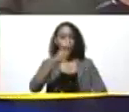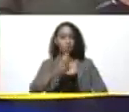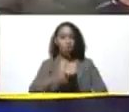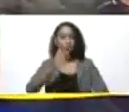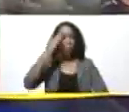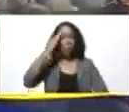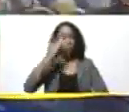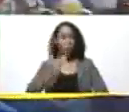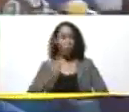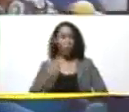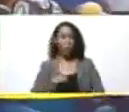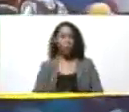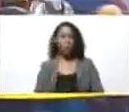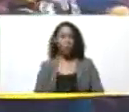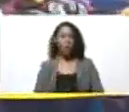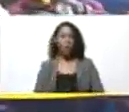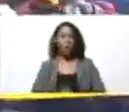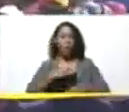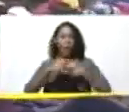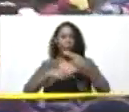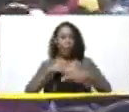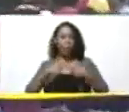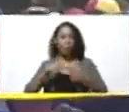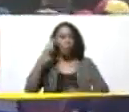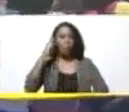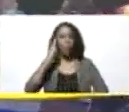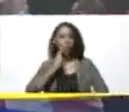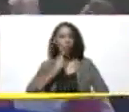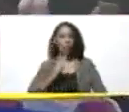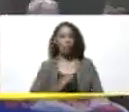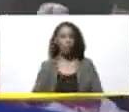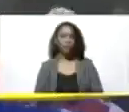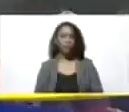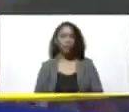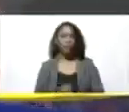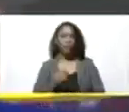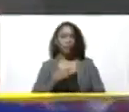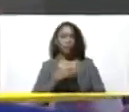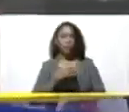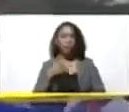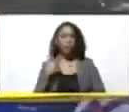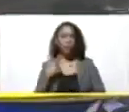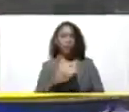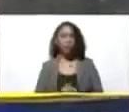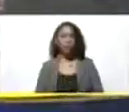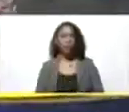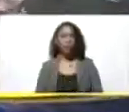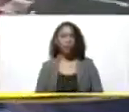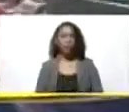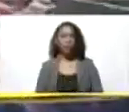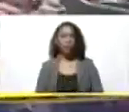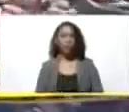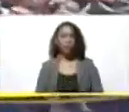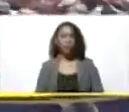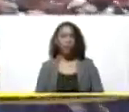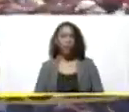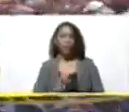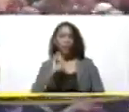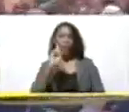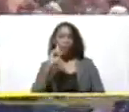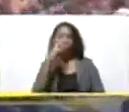cívico-militar de la revolución bolivariana. Yo quiero que un muchacho,